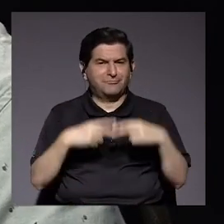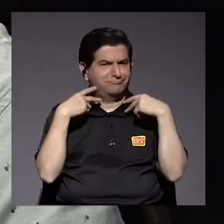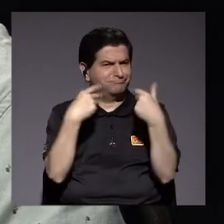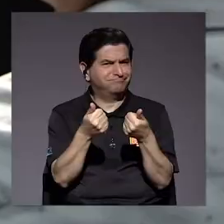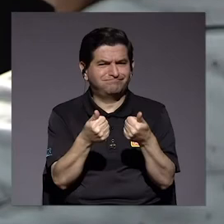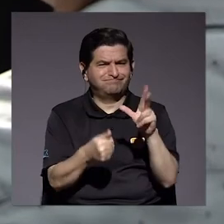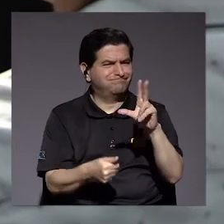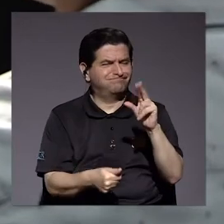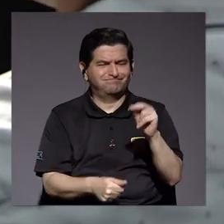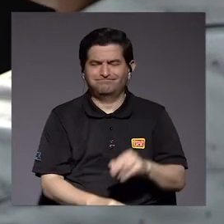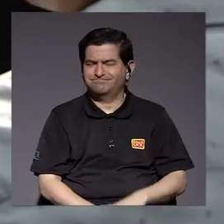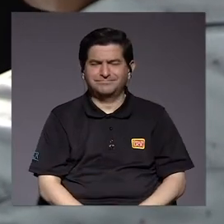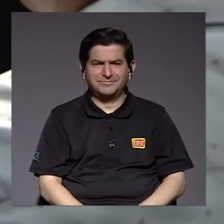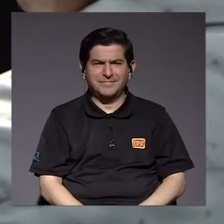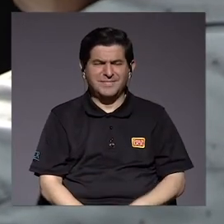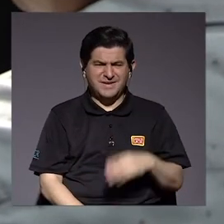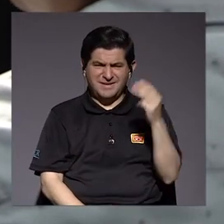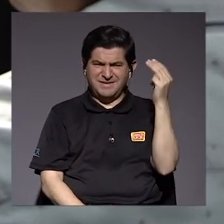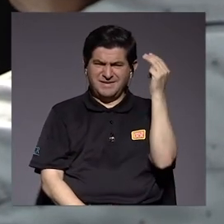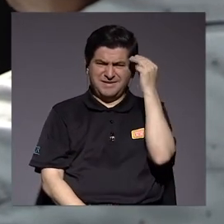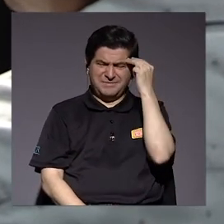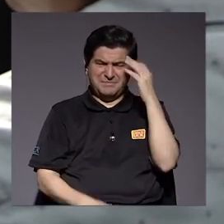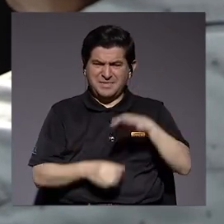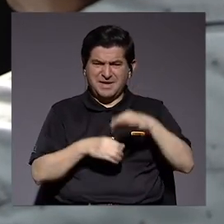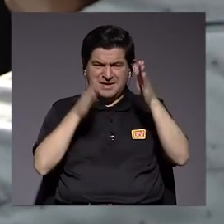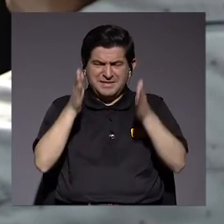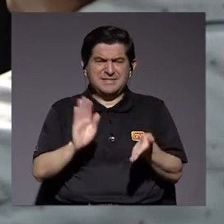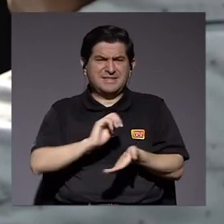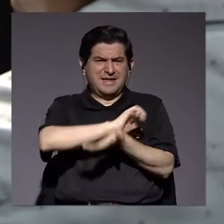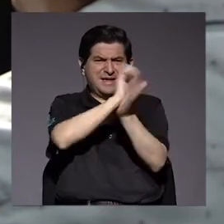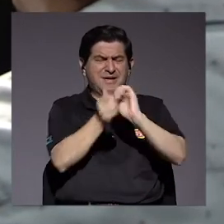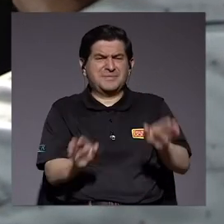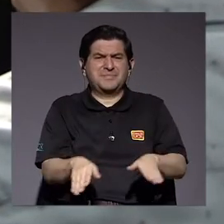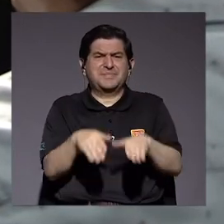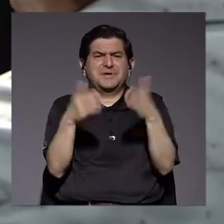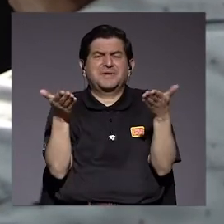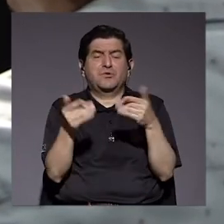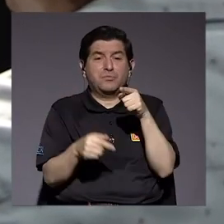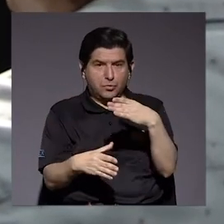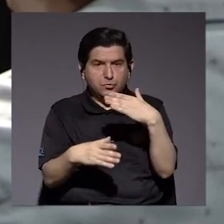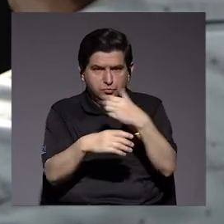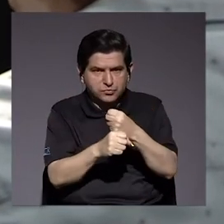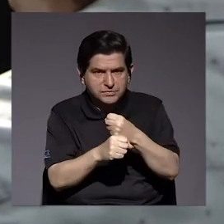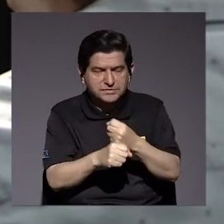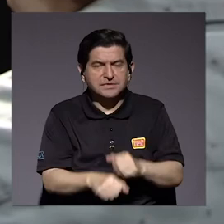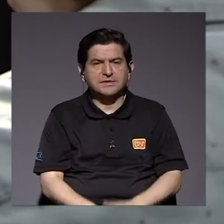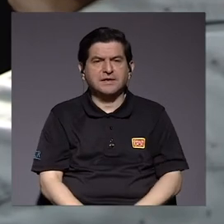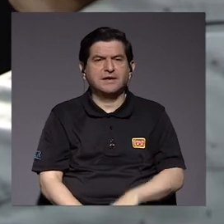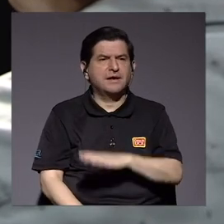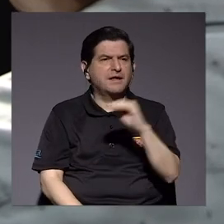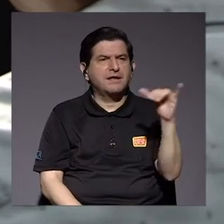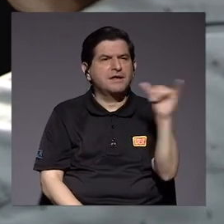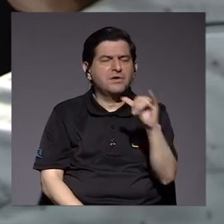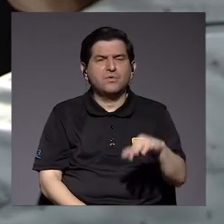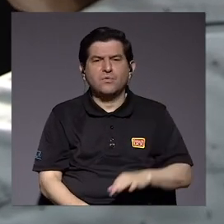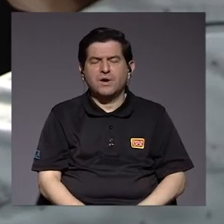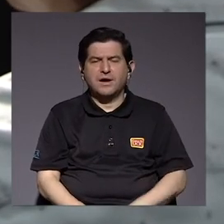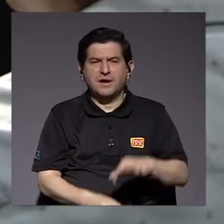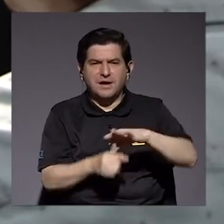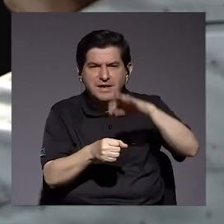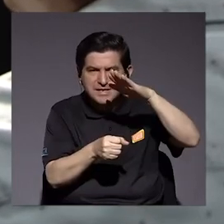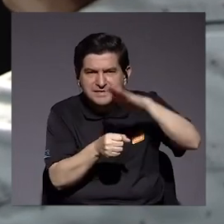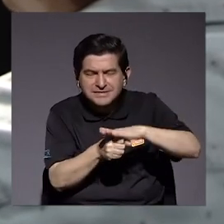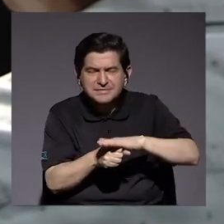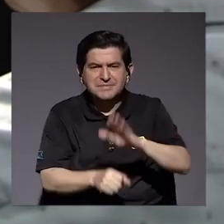noche a la mañana. ¿Cómo cambiamos esa mentalidad del agricultor, que es algo que ustedes vienen haciendo, y cómo utilizar también semillas de